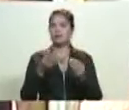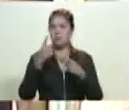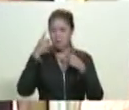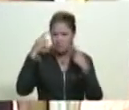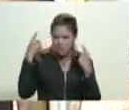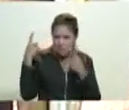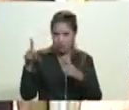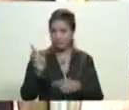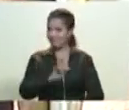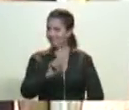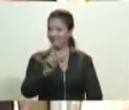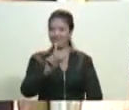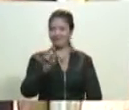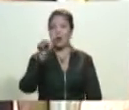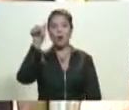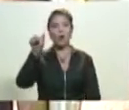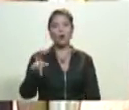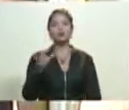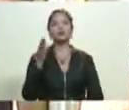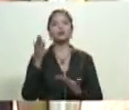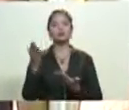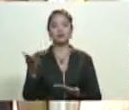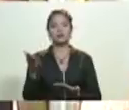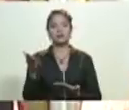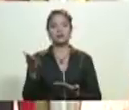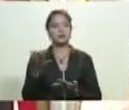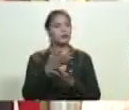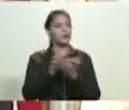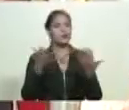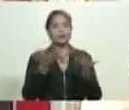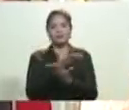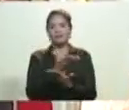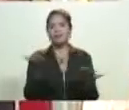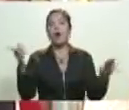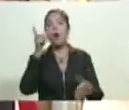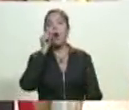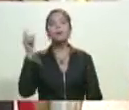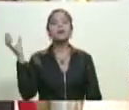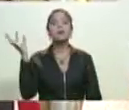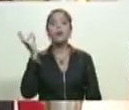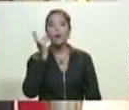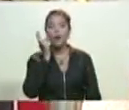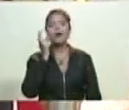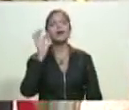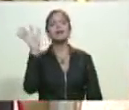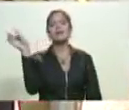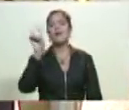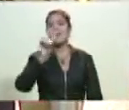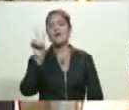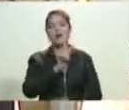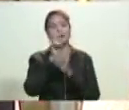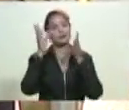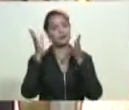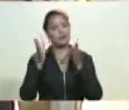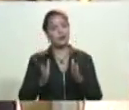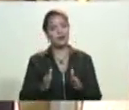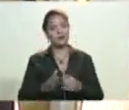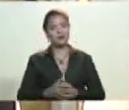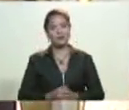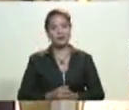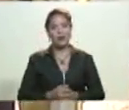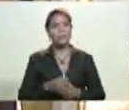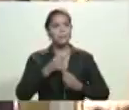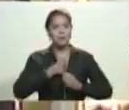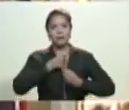solo. Usted se hizo hoy millones de hombres y mujeres, de venezolanos y venezolanas,